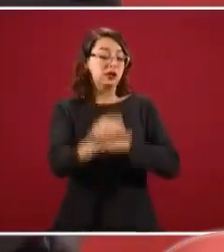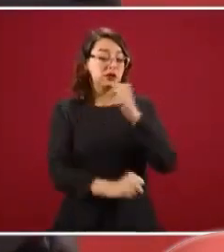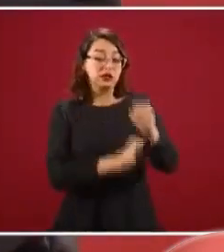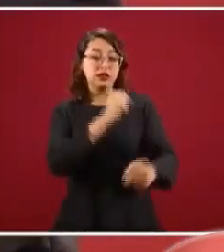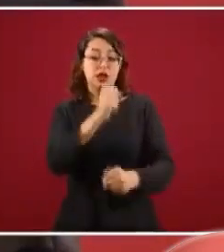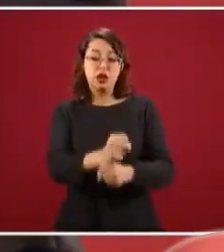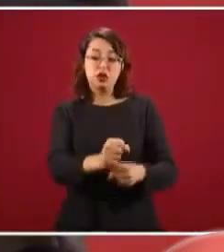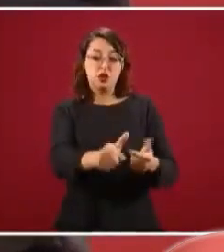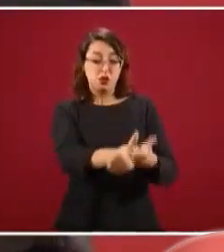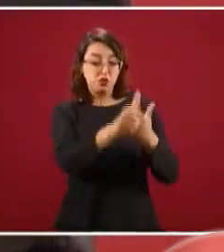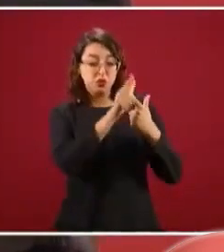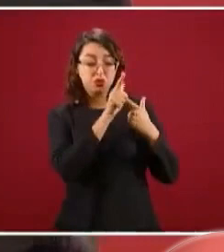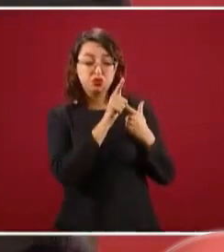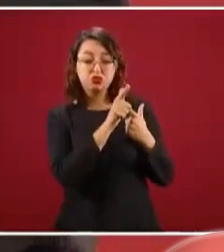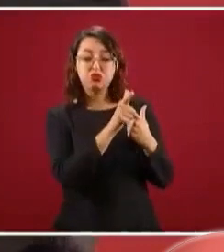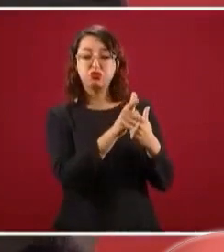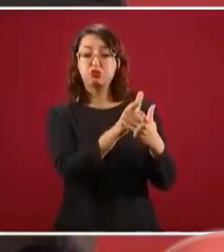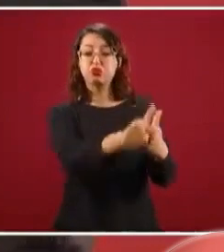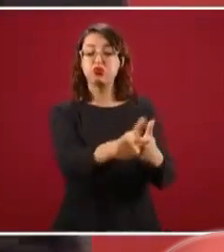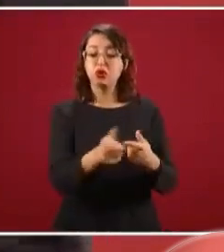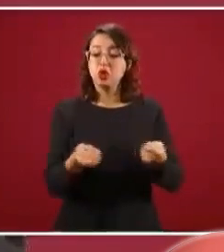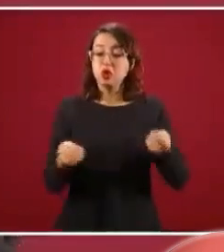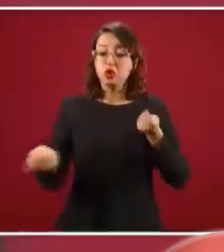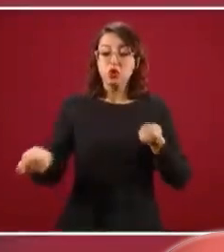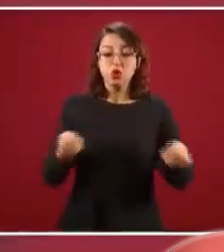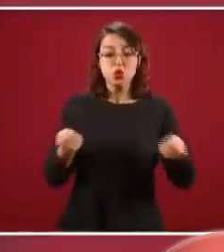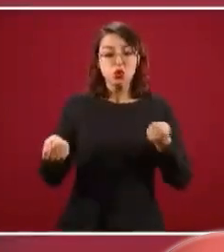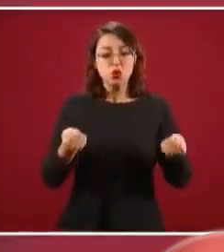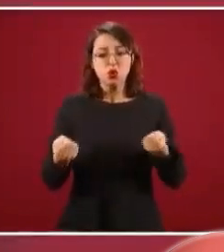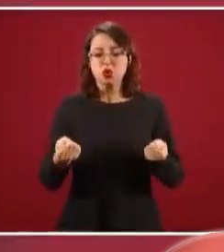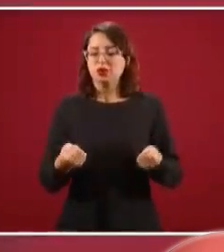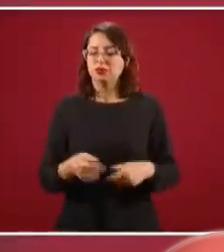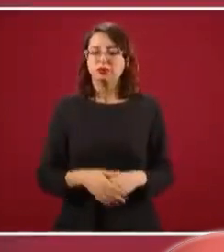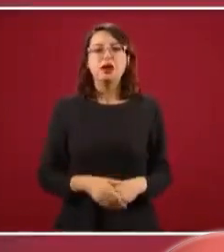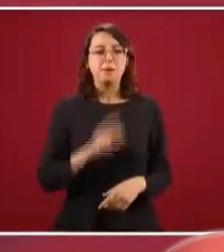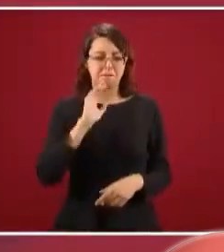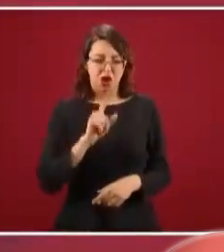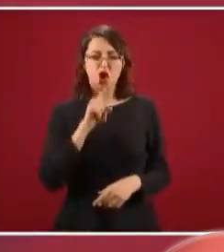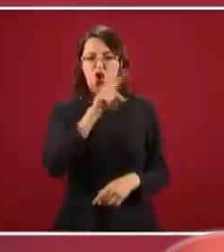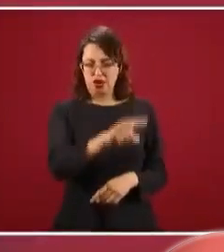de tener el control, es mejor entenderse con él.